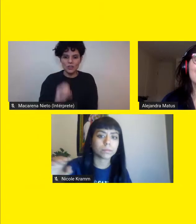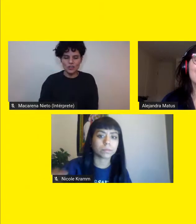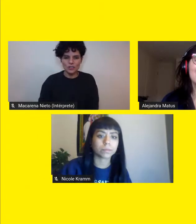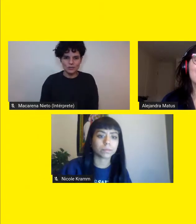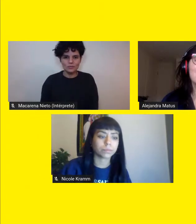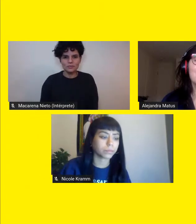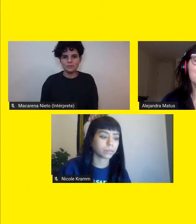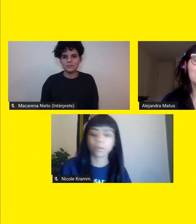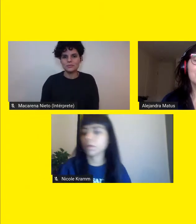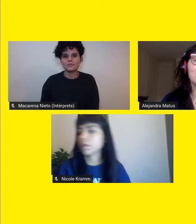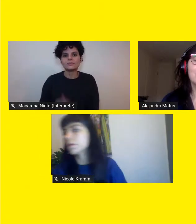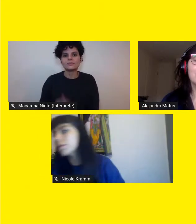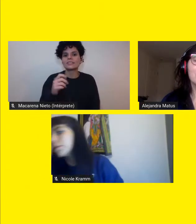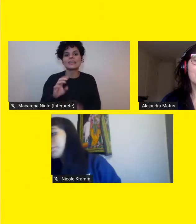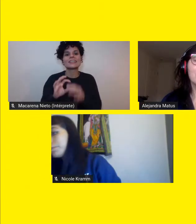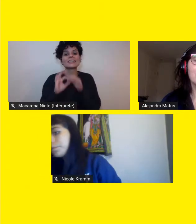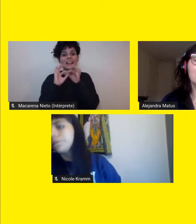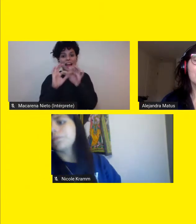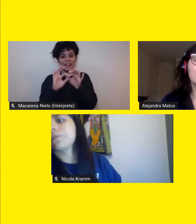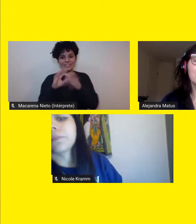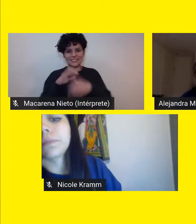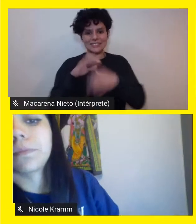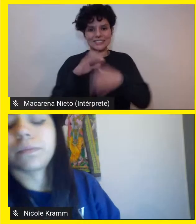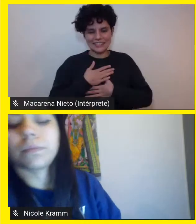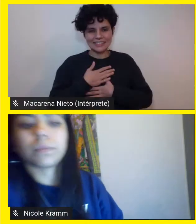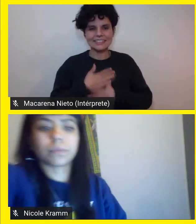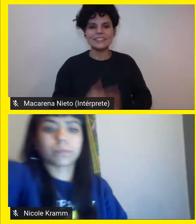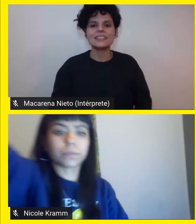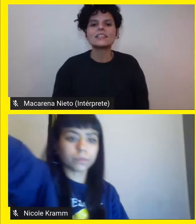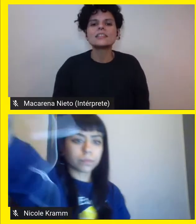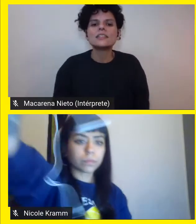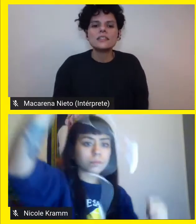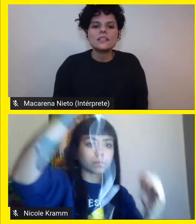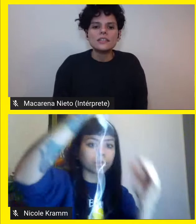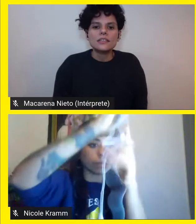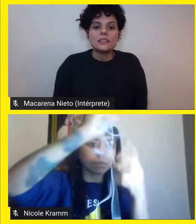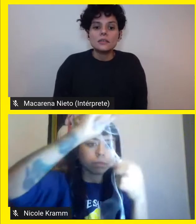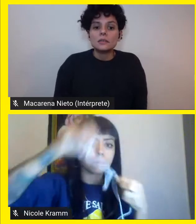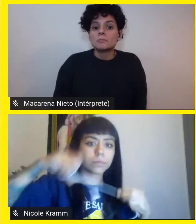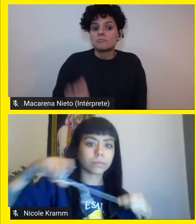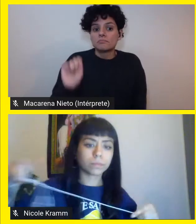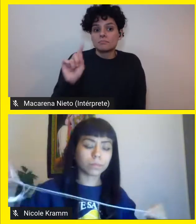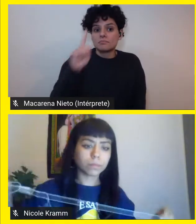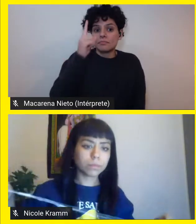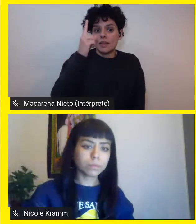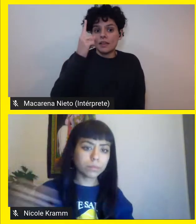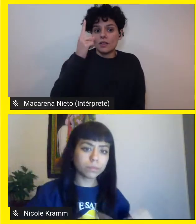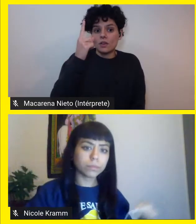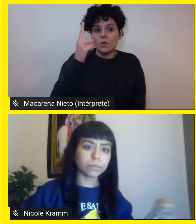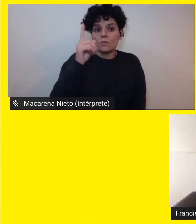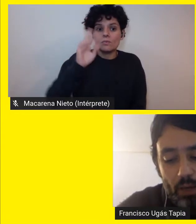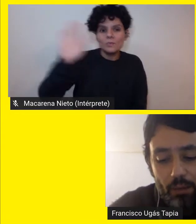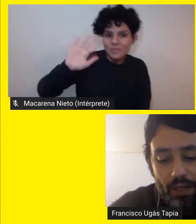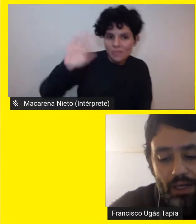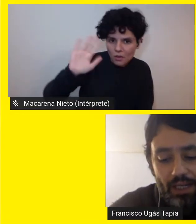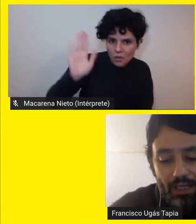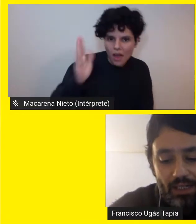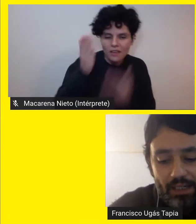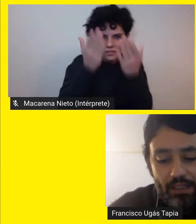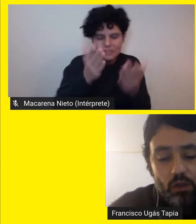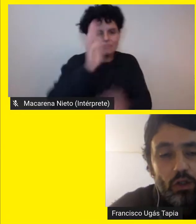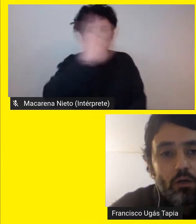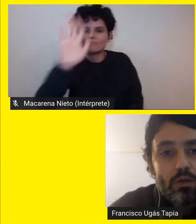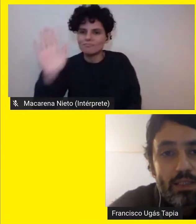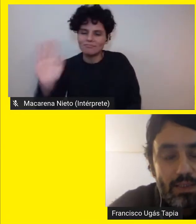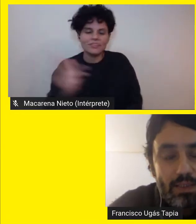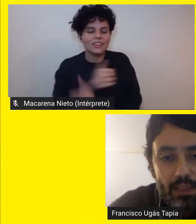Muchas gracias, Alejandra. Quisiera comenzar saludando, bueno, a ti, saludando a Aide, a Paula Macarena,